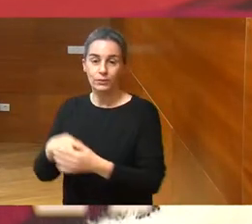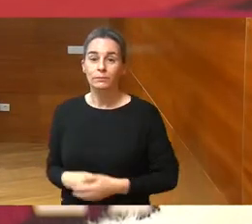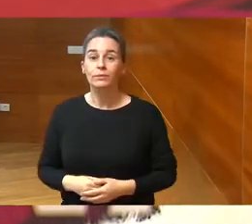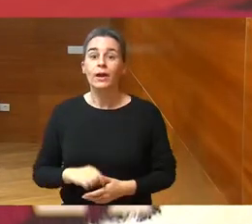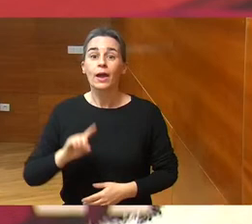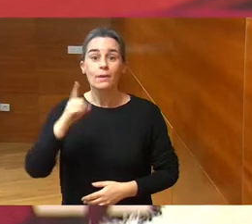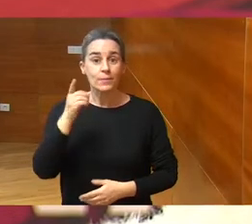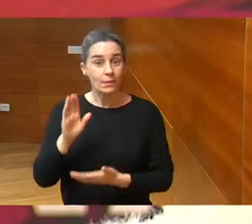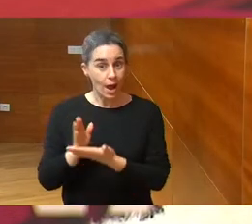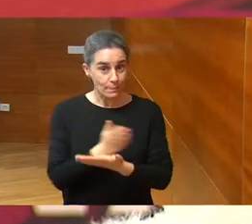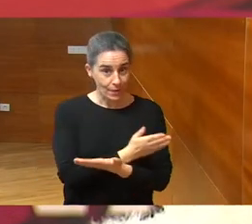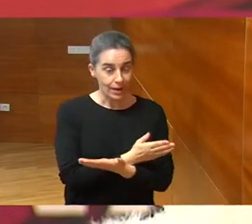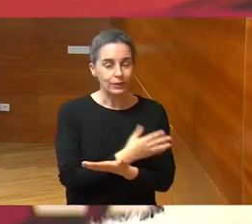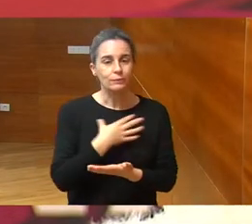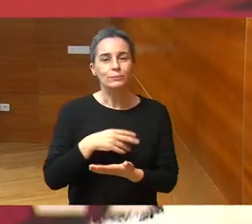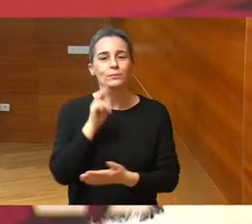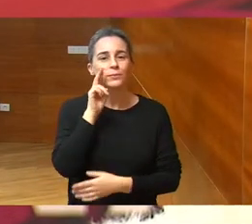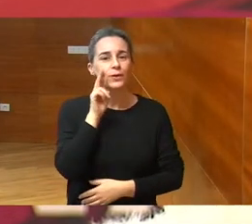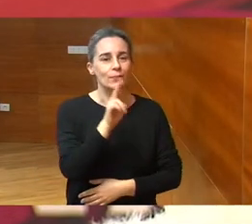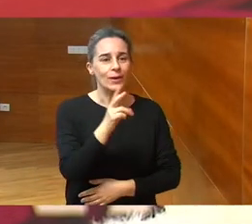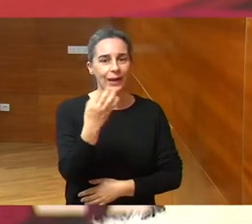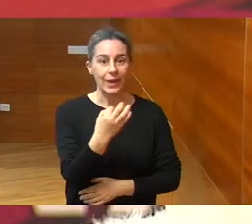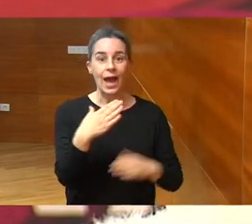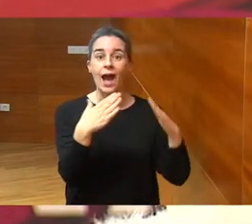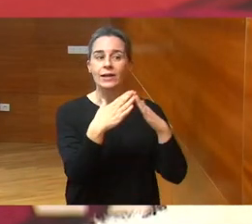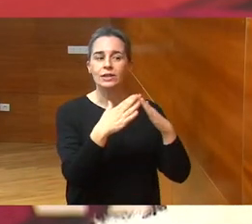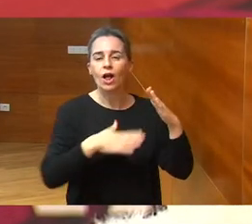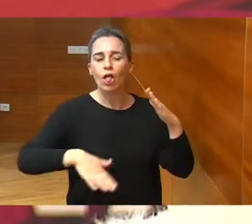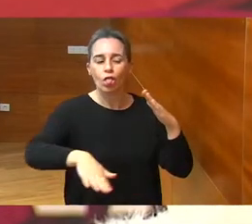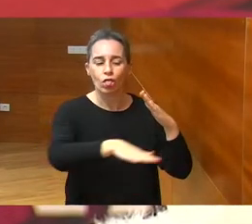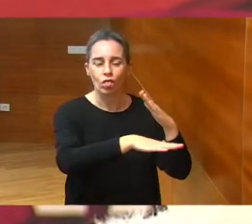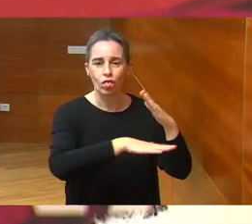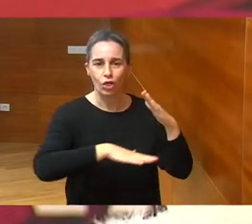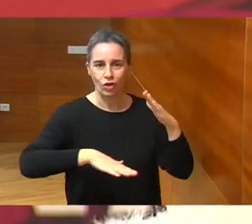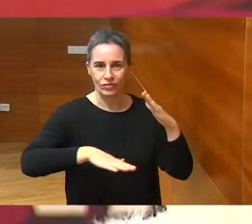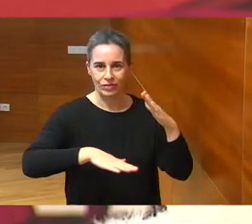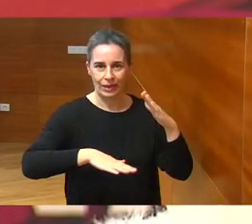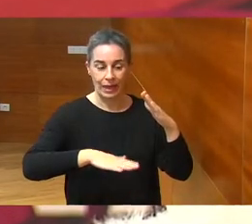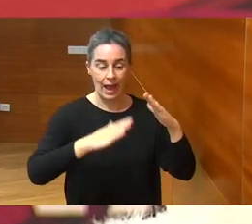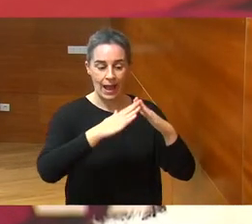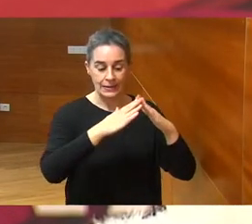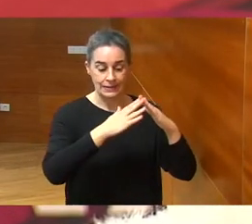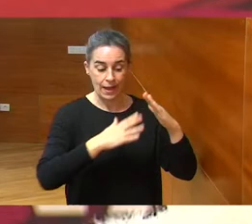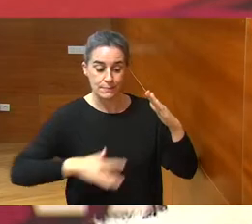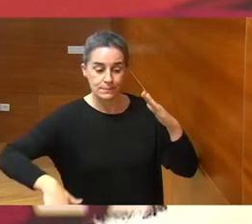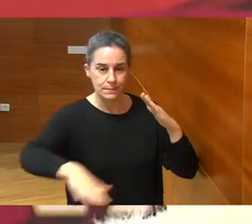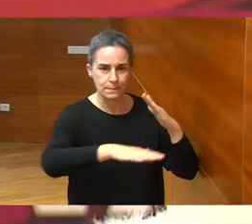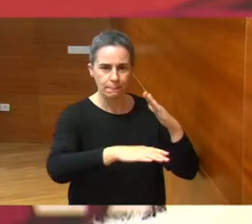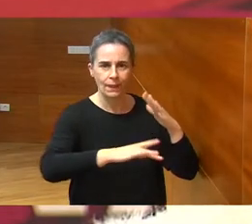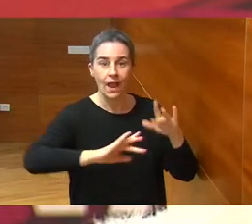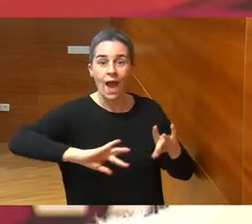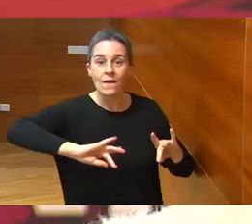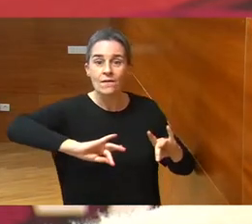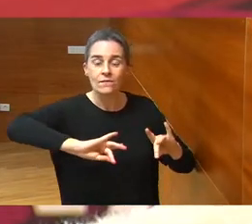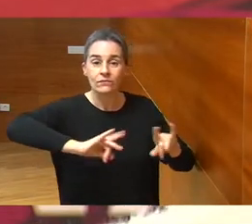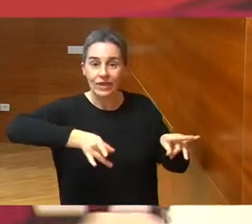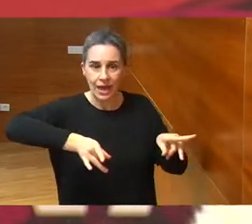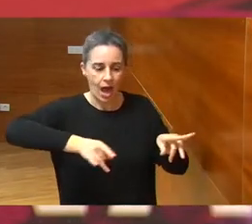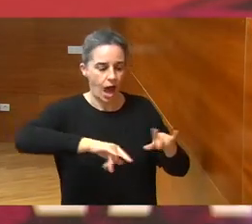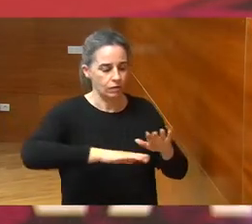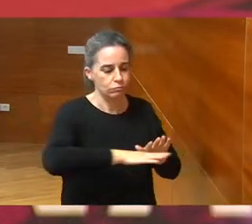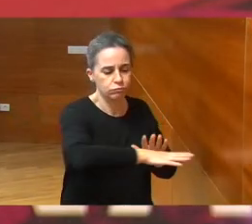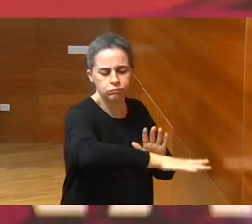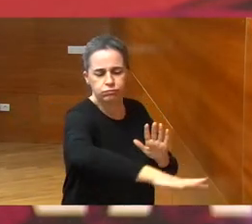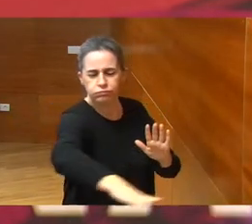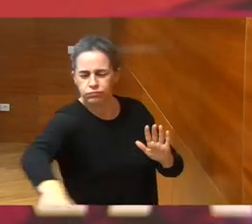se puede ver dónde estaba casa tiño a finca muy grande en la parte de atrás y este